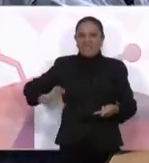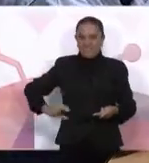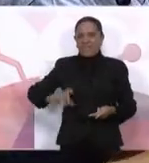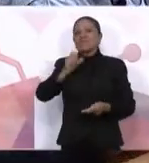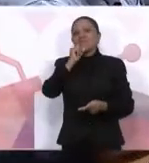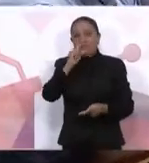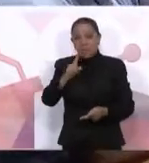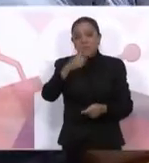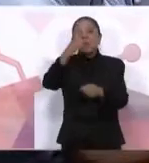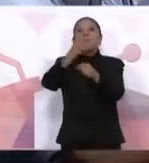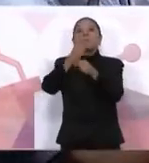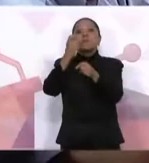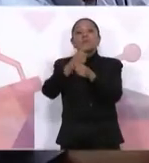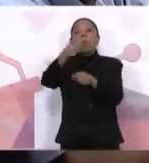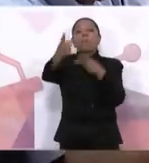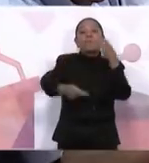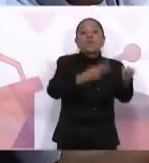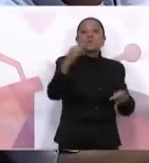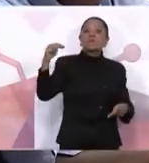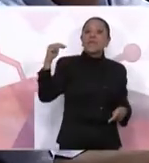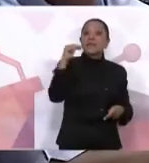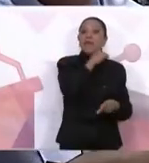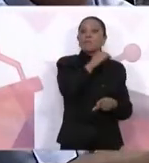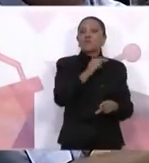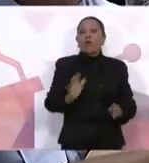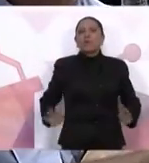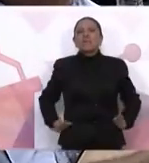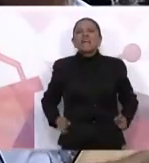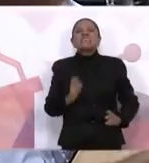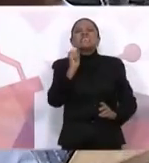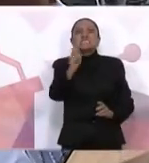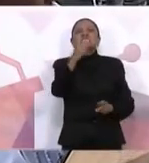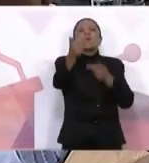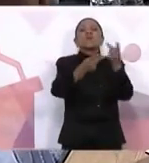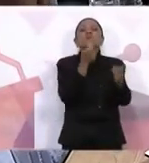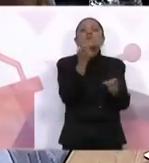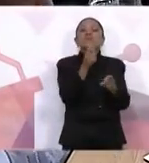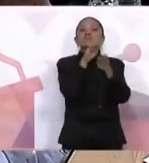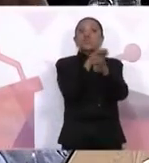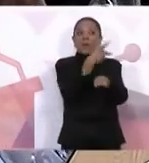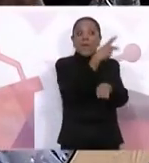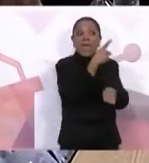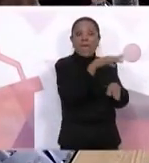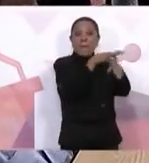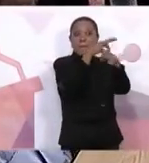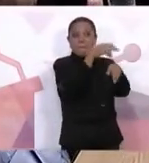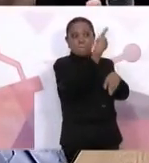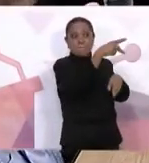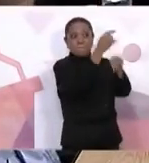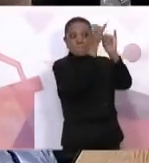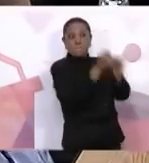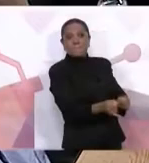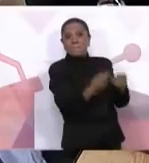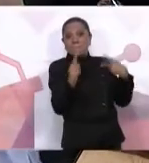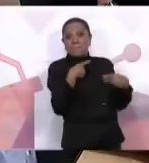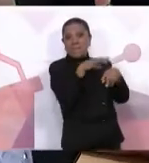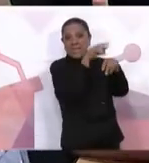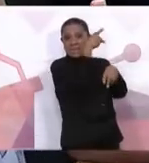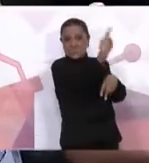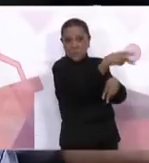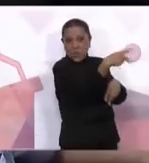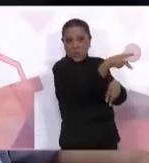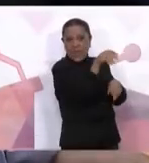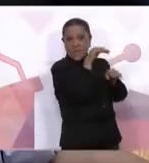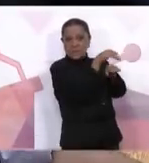rápidas de carácter personal y deberán responder con conceptos breves a cada pregunta la segunda ronda serán